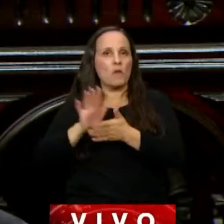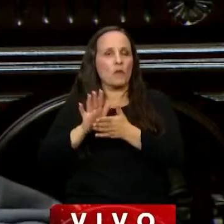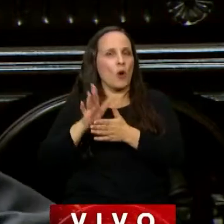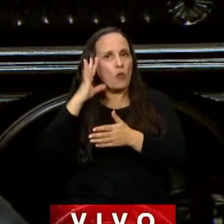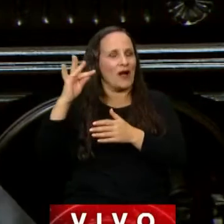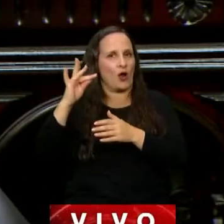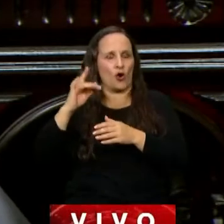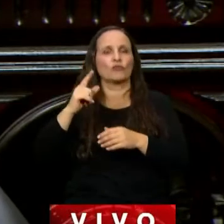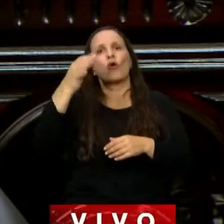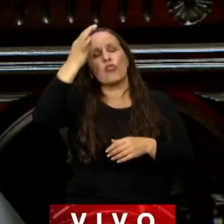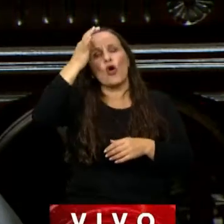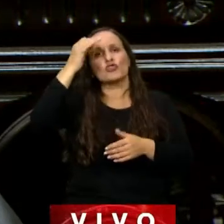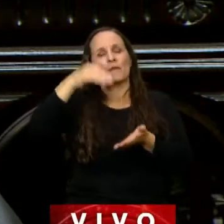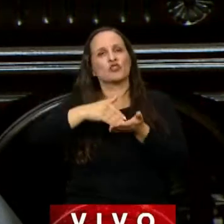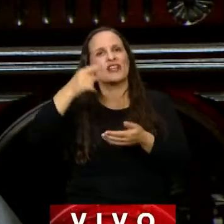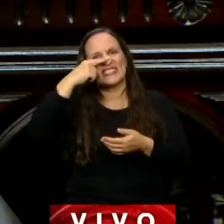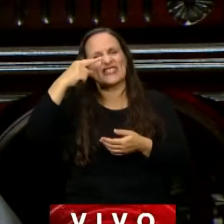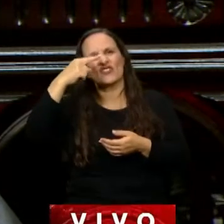histórico, con